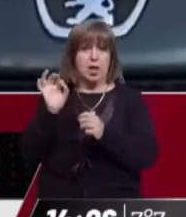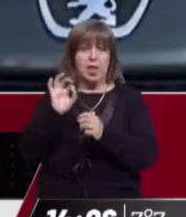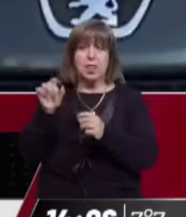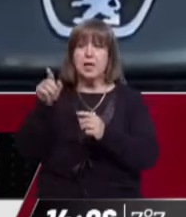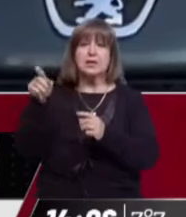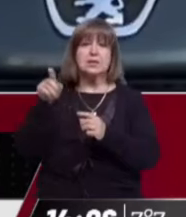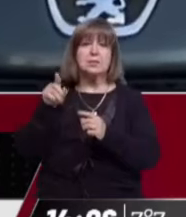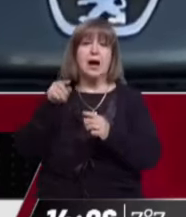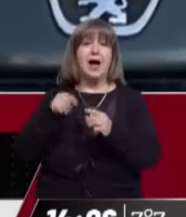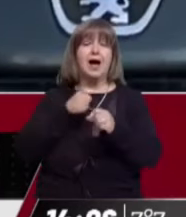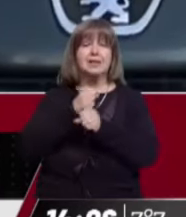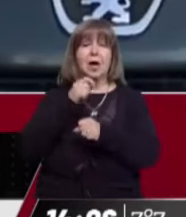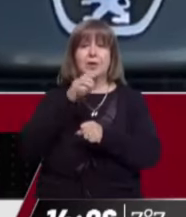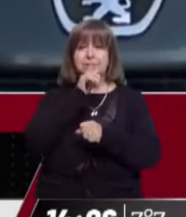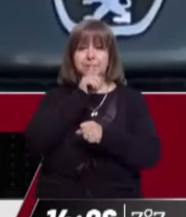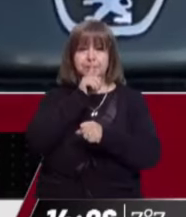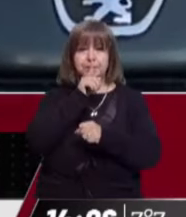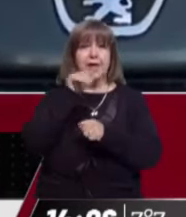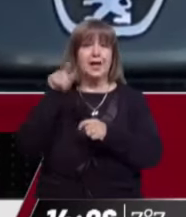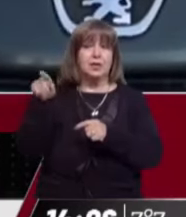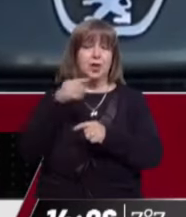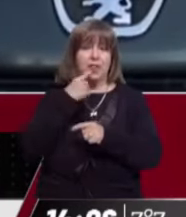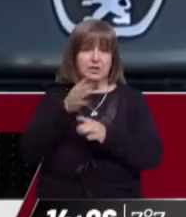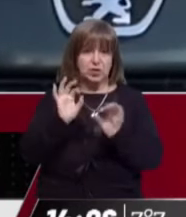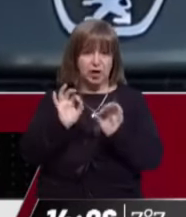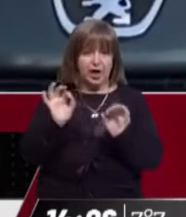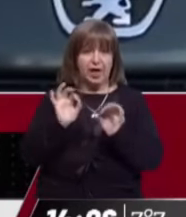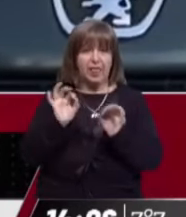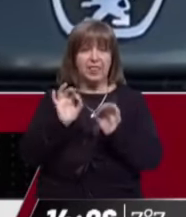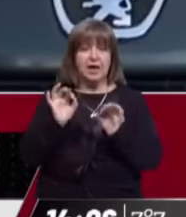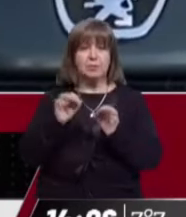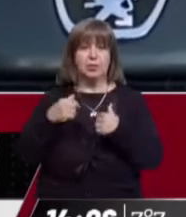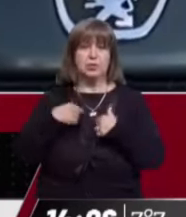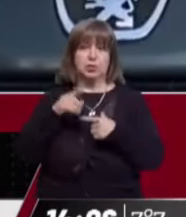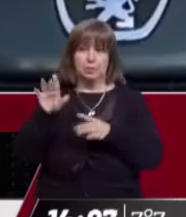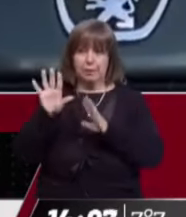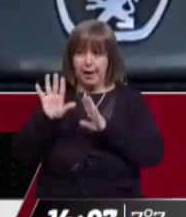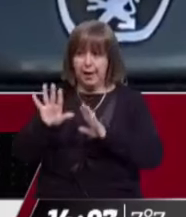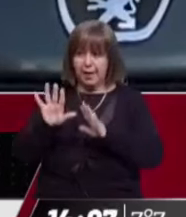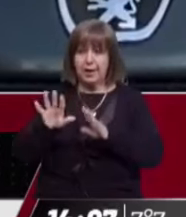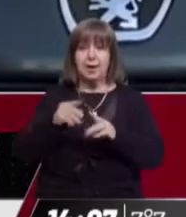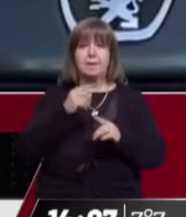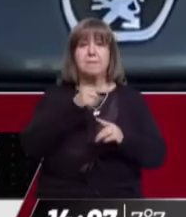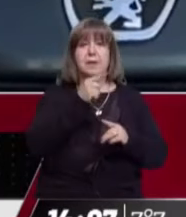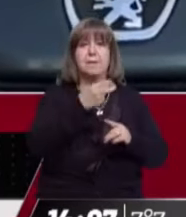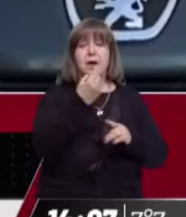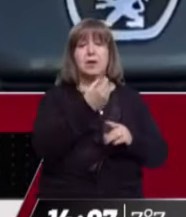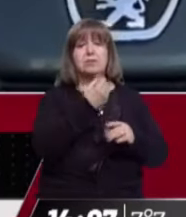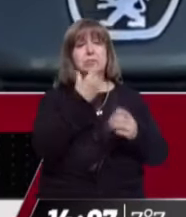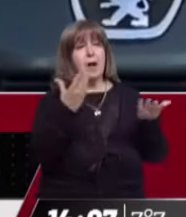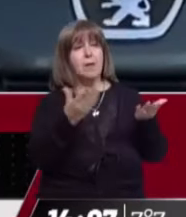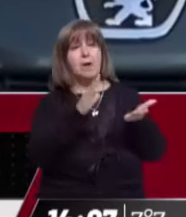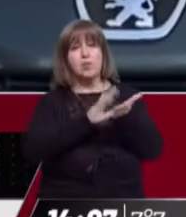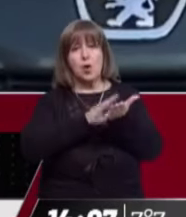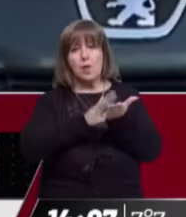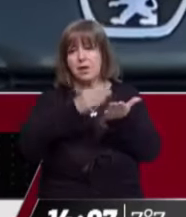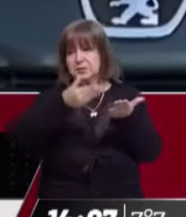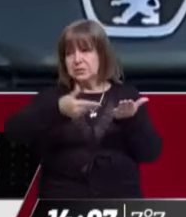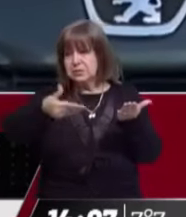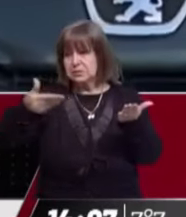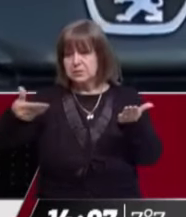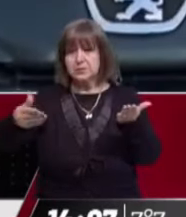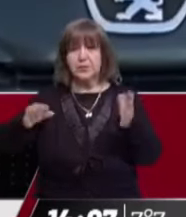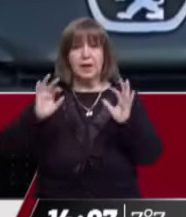mantenido silencio porque hemos optado, como estrategia de defensa, esperar a la realización de todas las medidas de prueba. Ahora